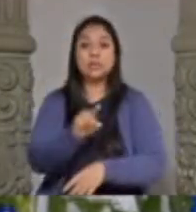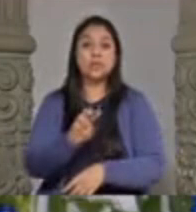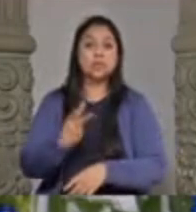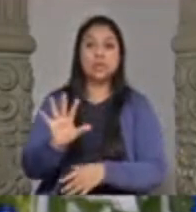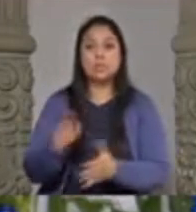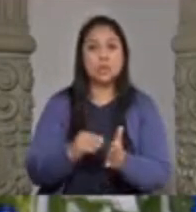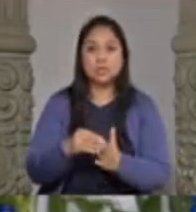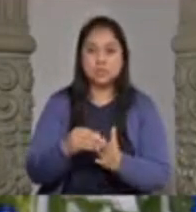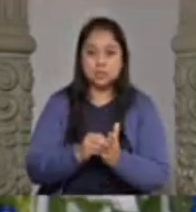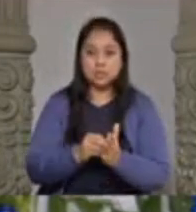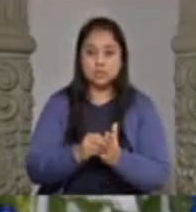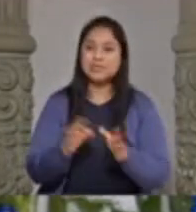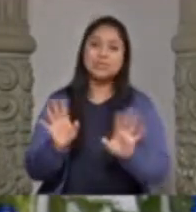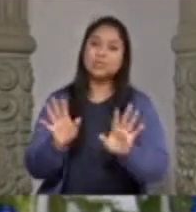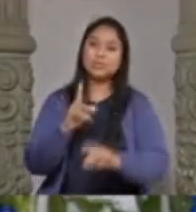es cierto.